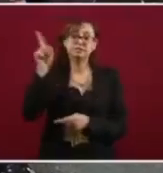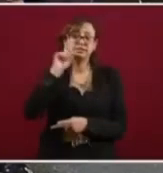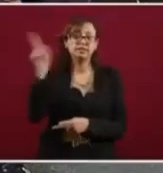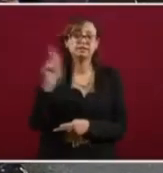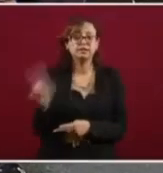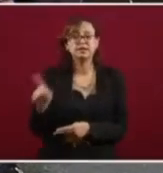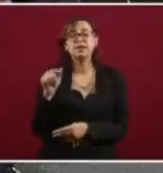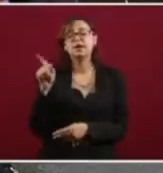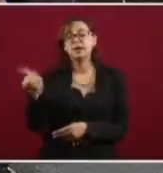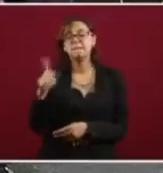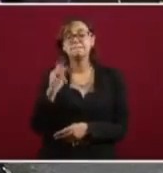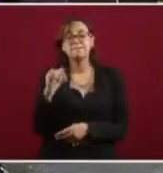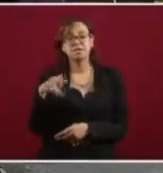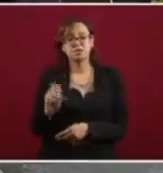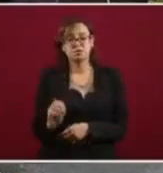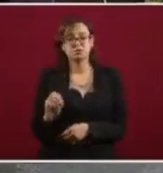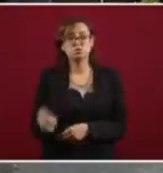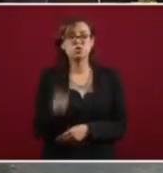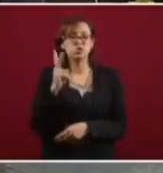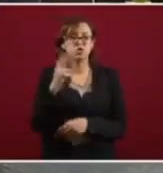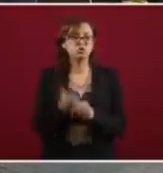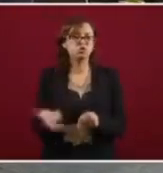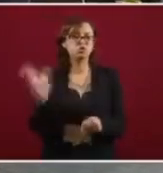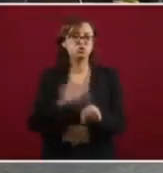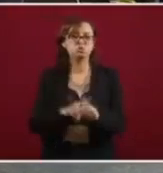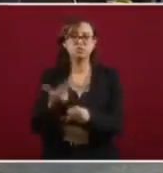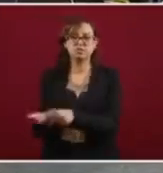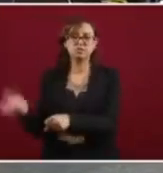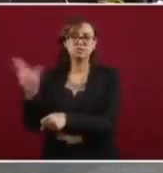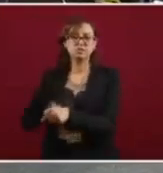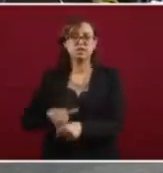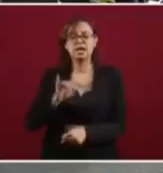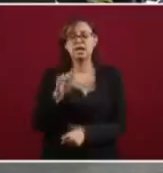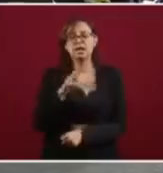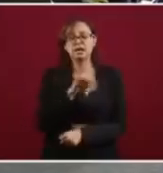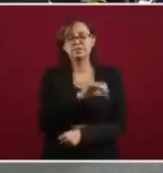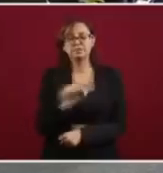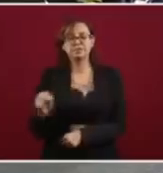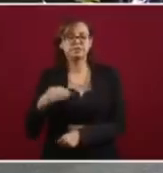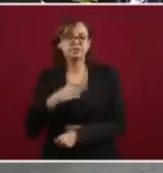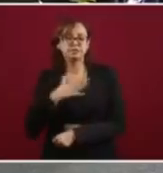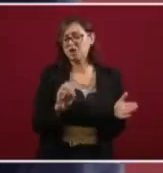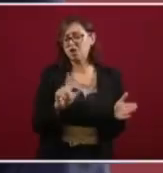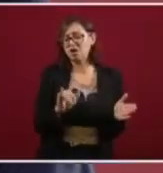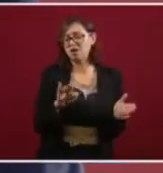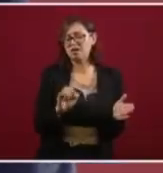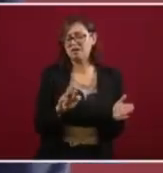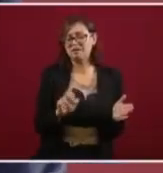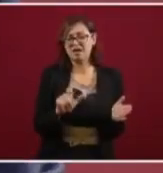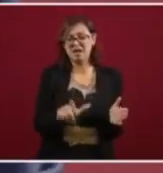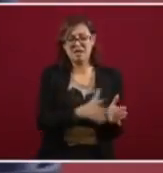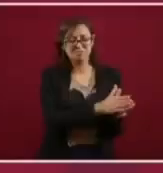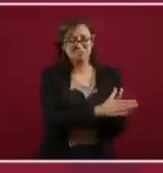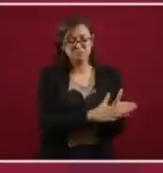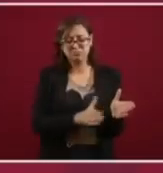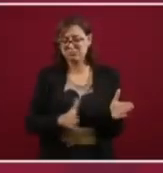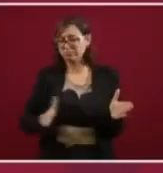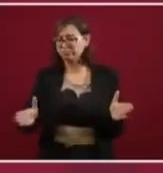hombres del poder y del dinero, la llamada política neoliberal.